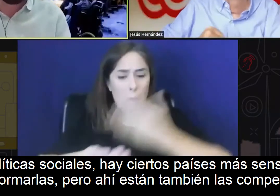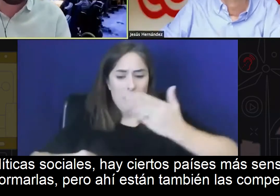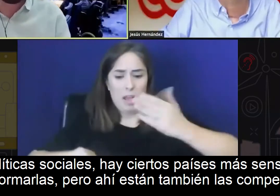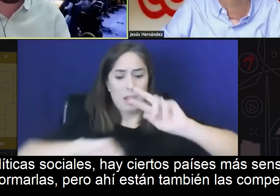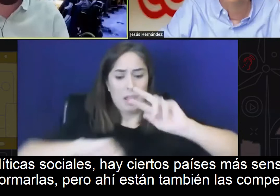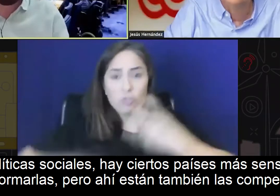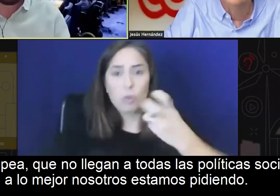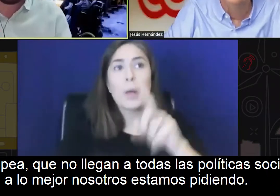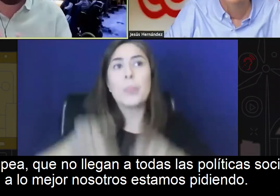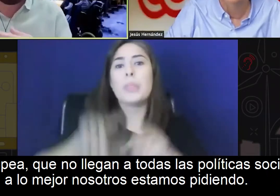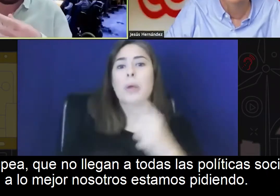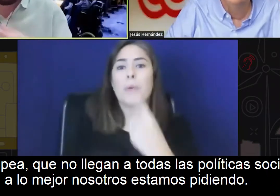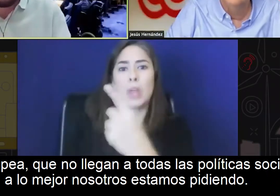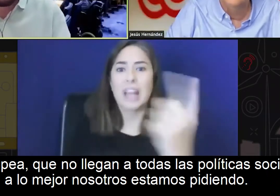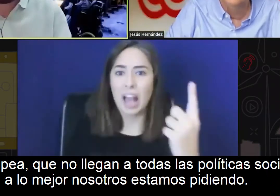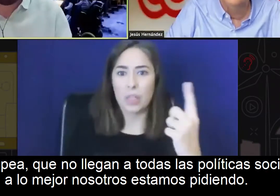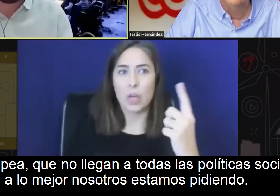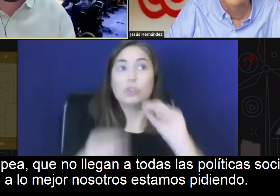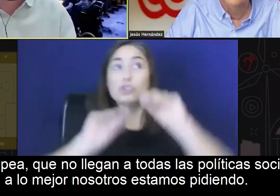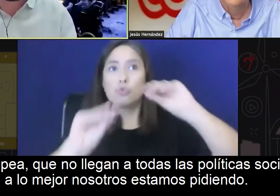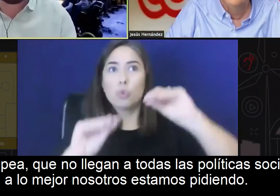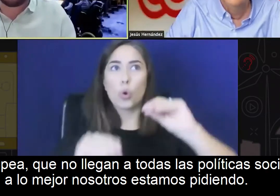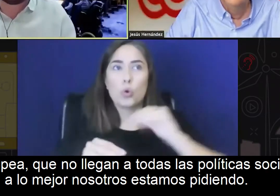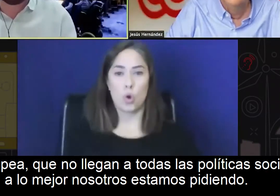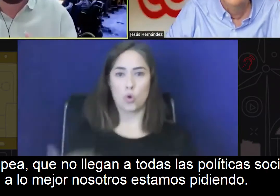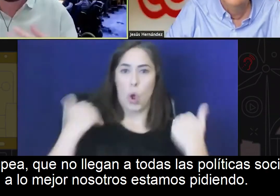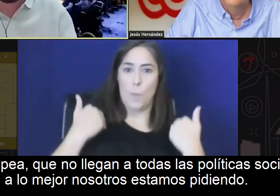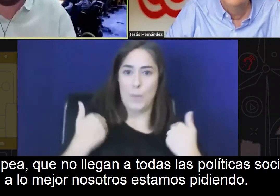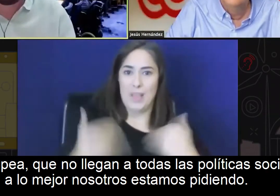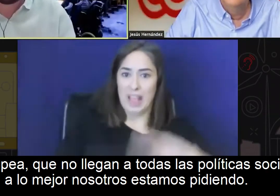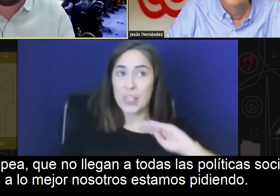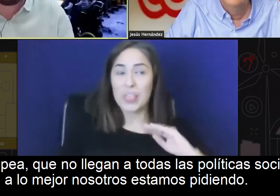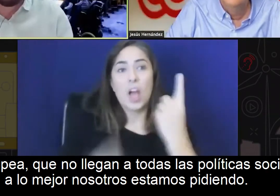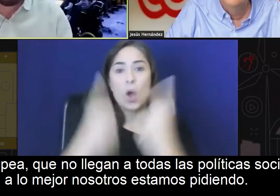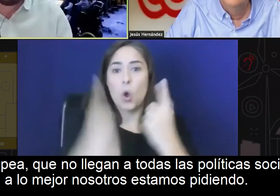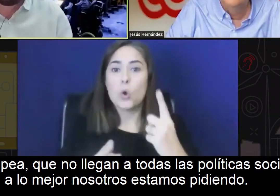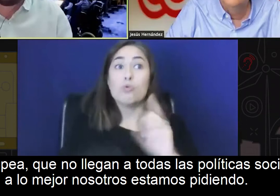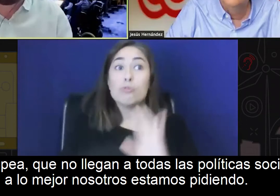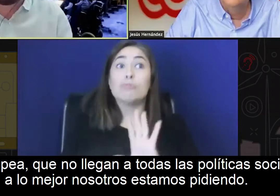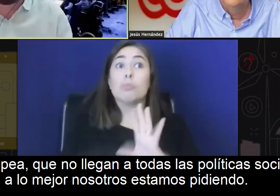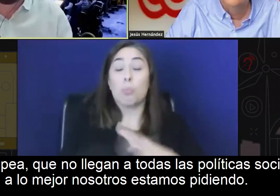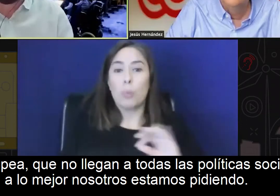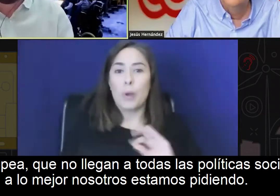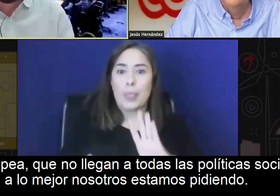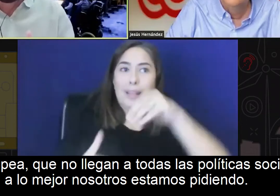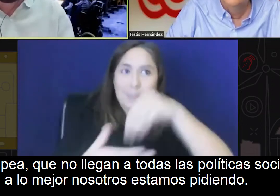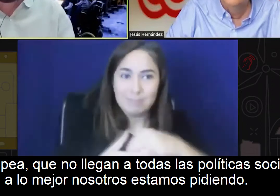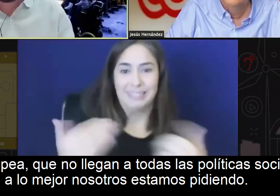las competencias de la Unión Europea que no llegan a todas las políticas sociales que a lo mejor nosotros estamos